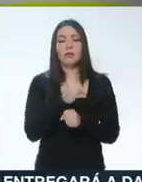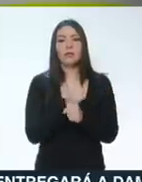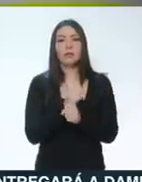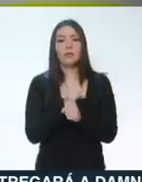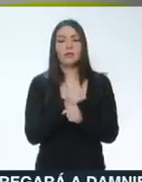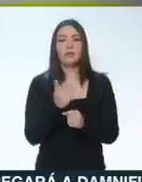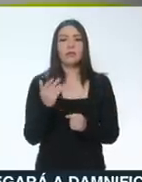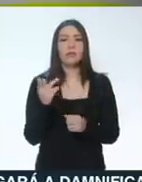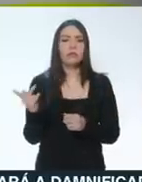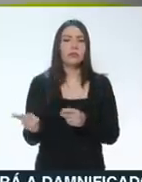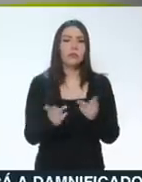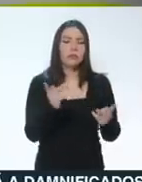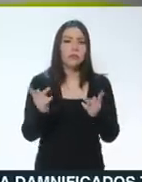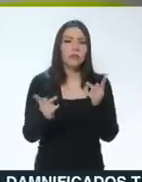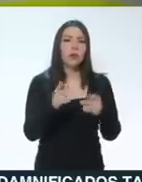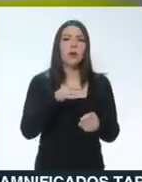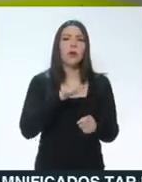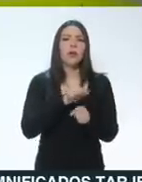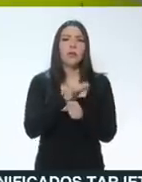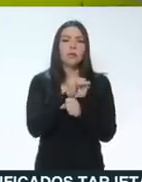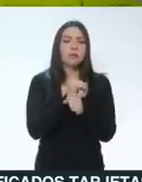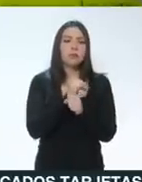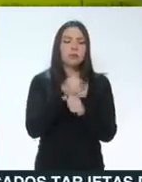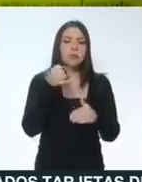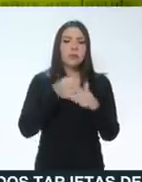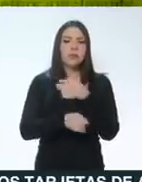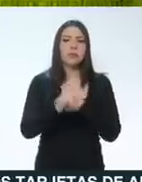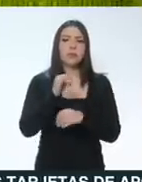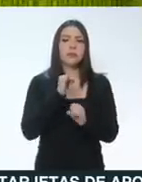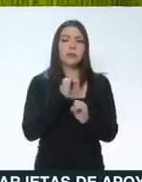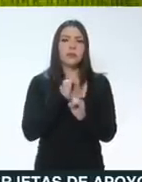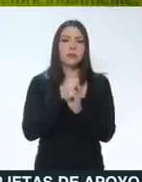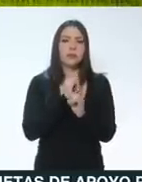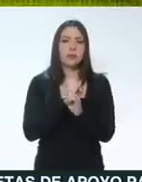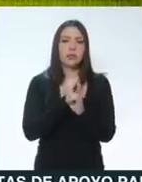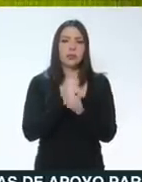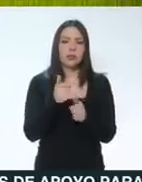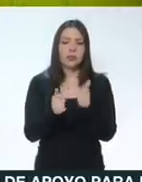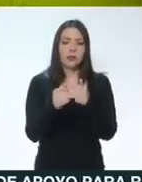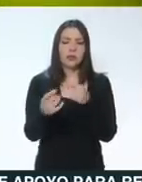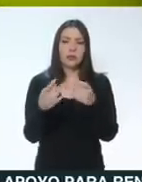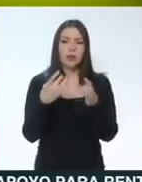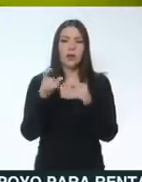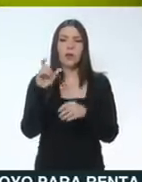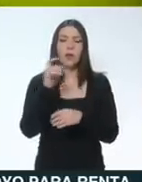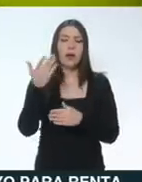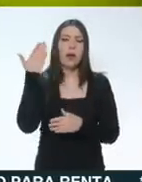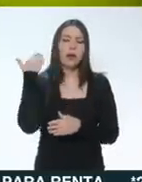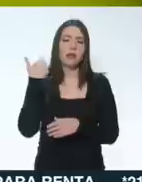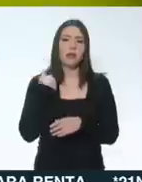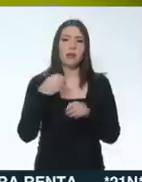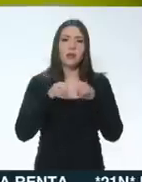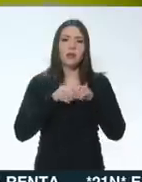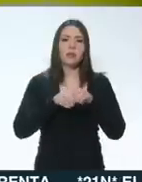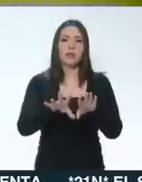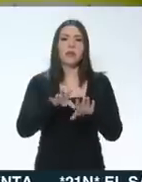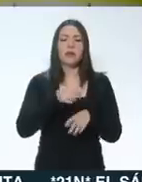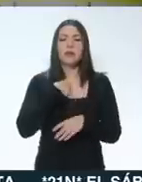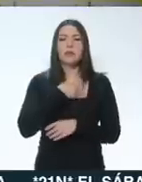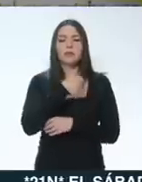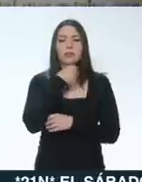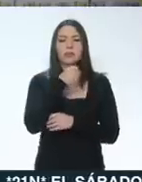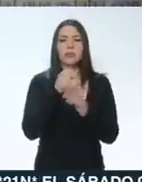peritaje de los mensajes que yo recibí después de haber publicado este